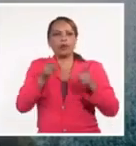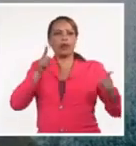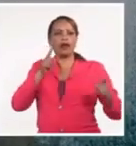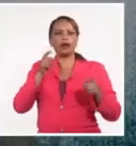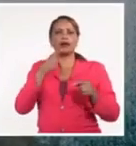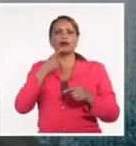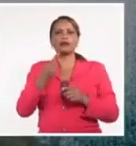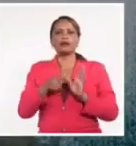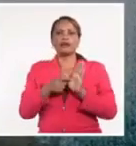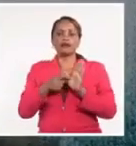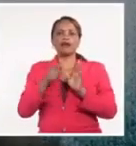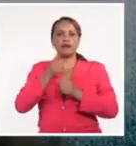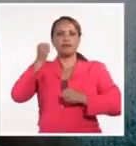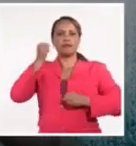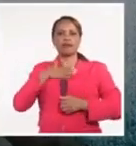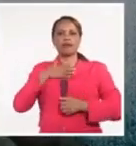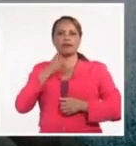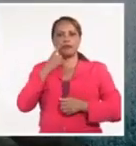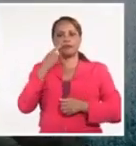estaba esta.